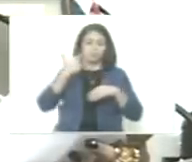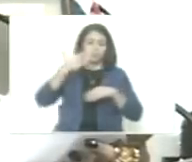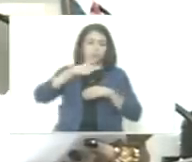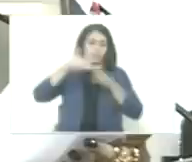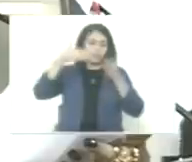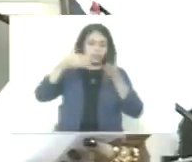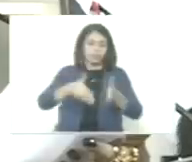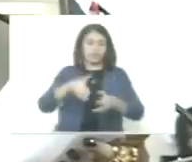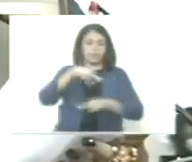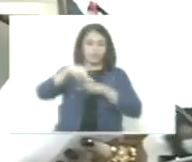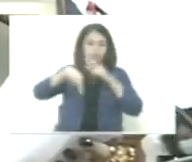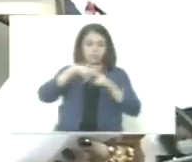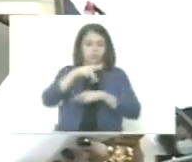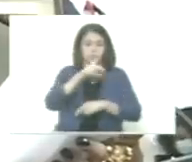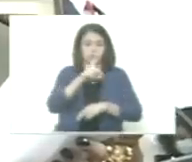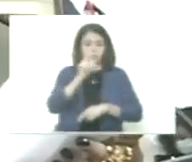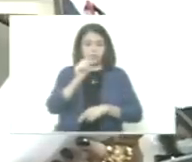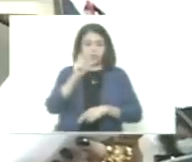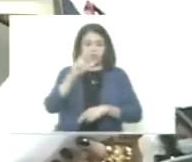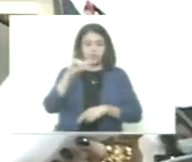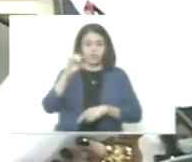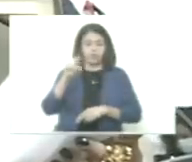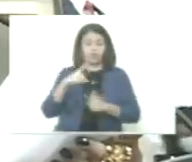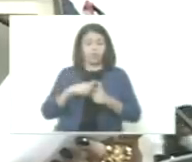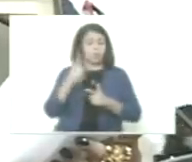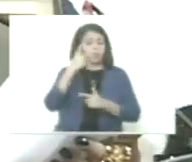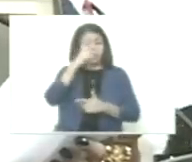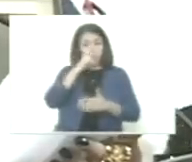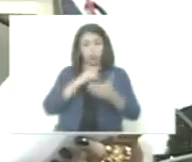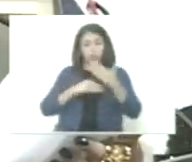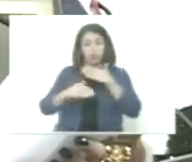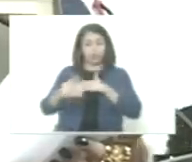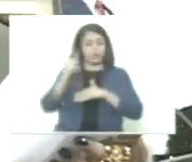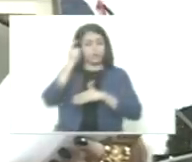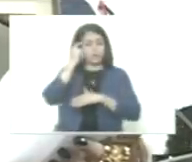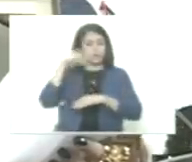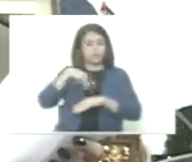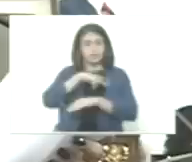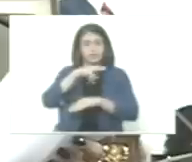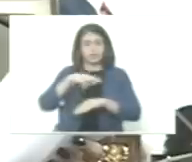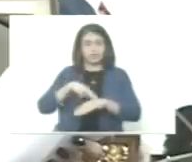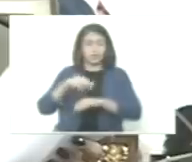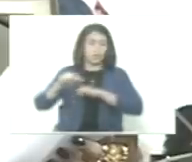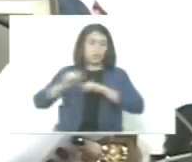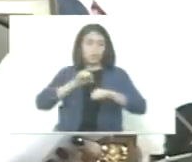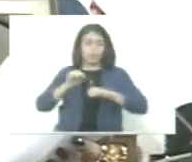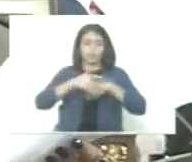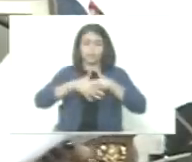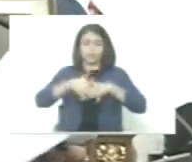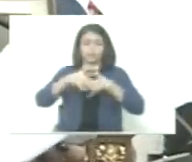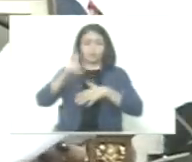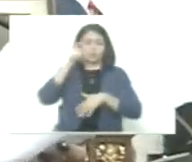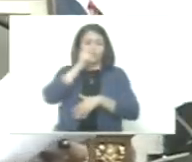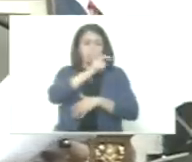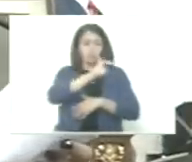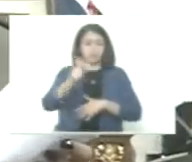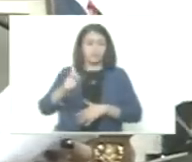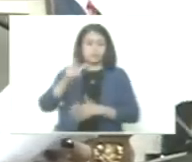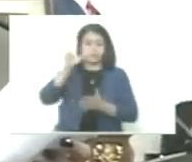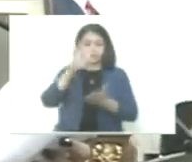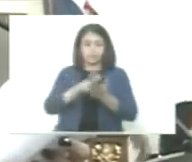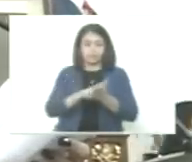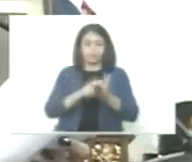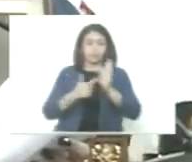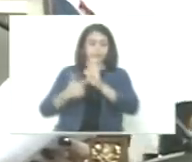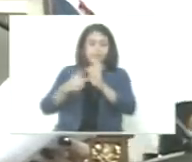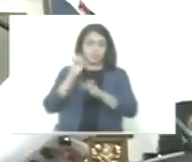camarada revolucionario Darío Vivas y 1 año del Día Nacional de la Movilización Popular, decretado por